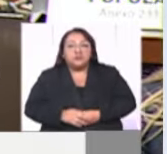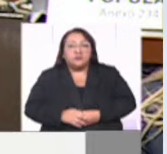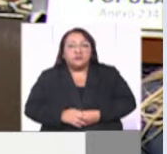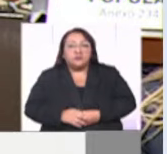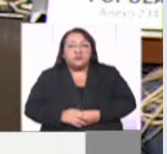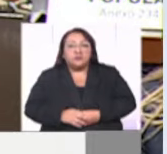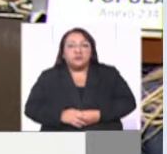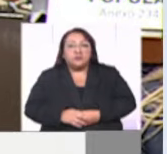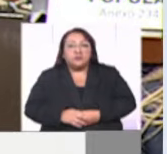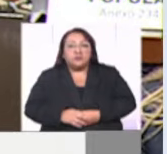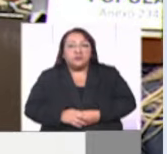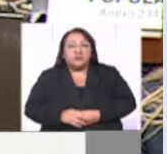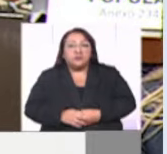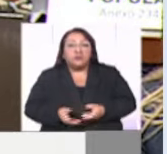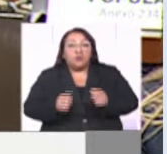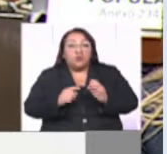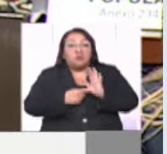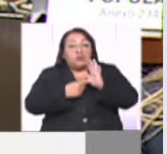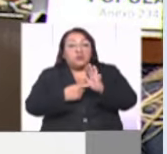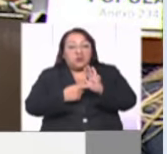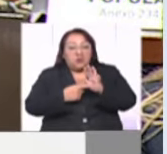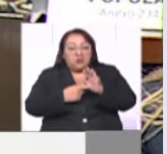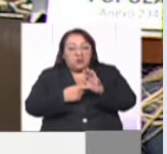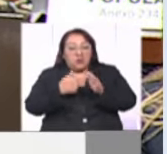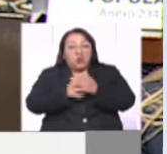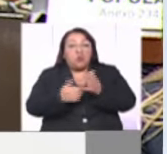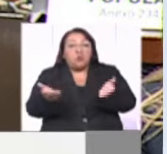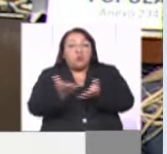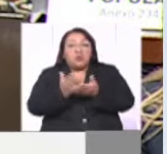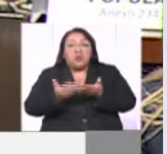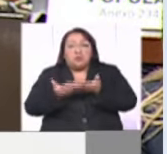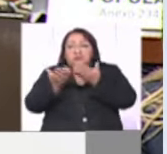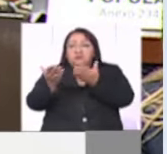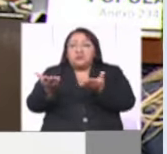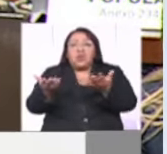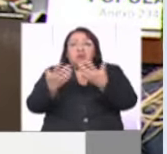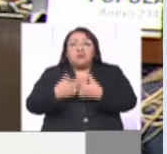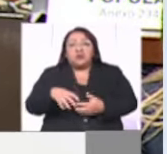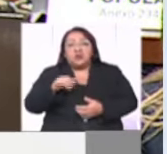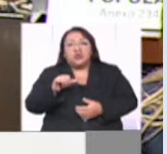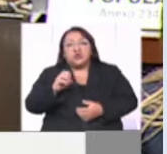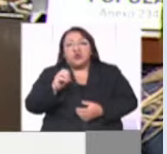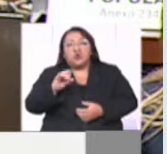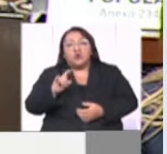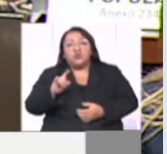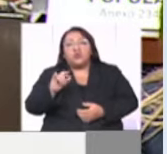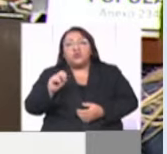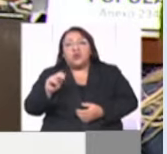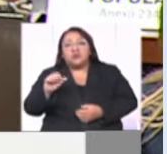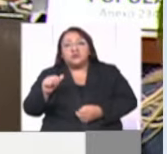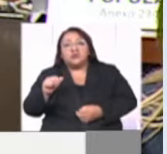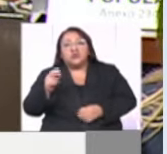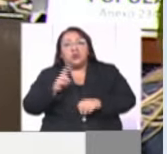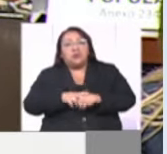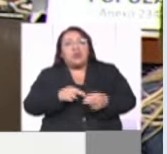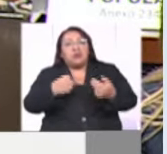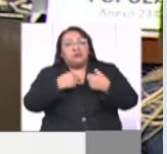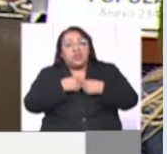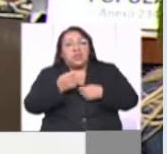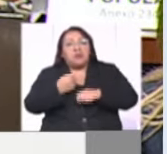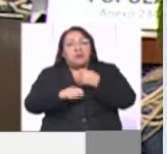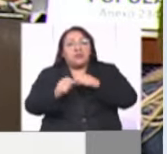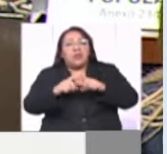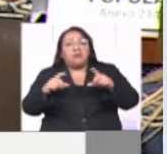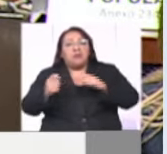presentar esa orden de servicio y adjudicar a la empresa Yainas para que sea el titular de la venta